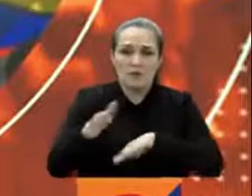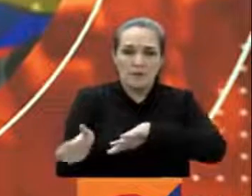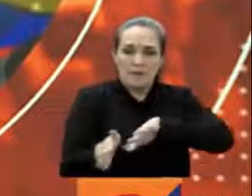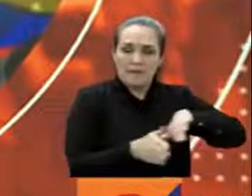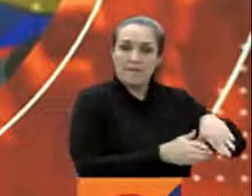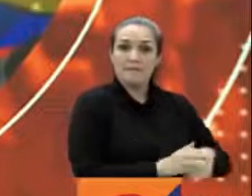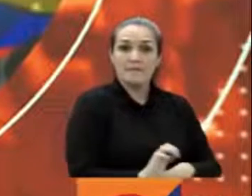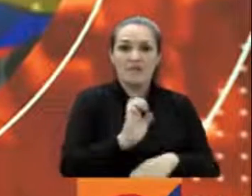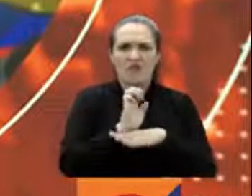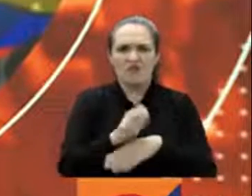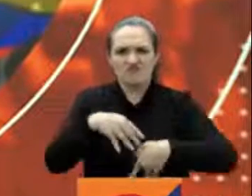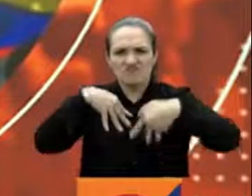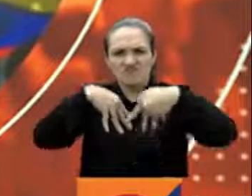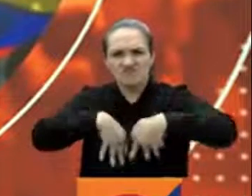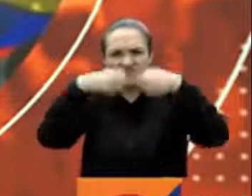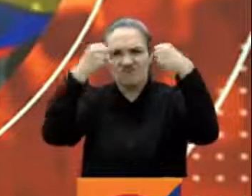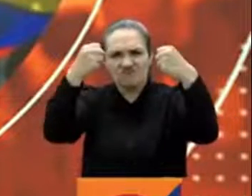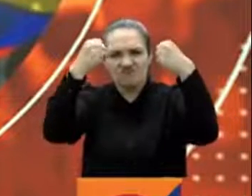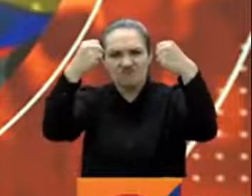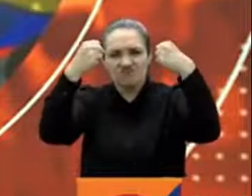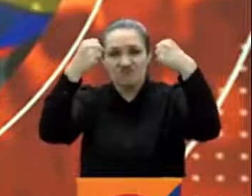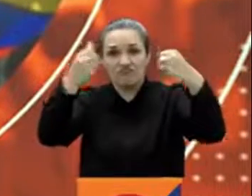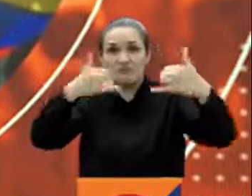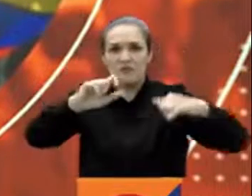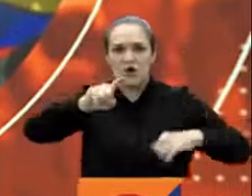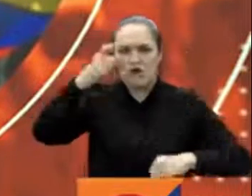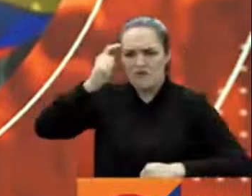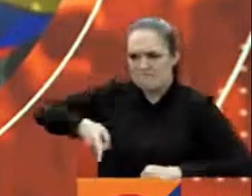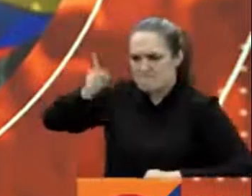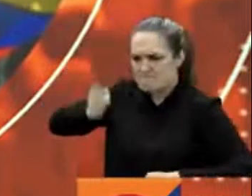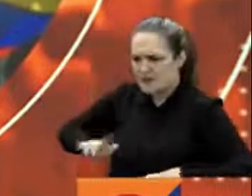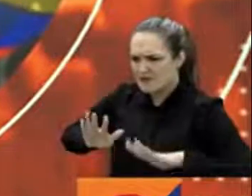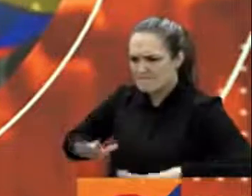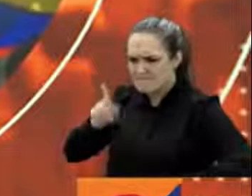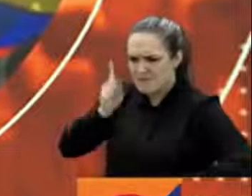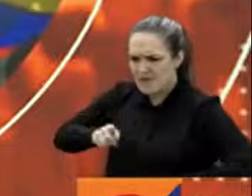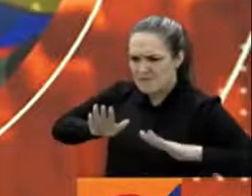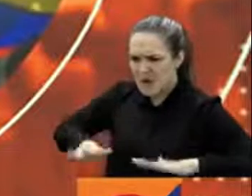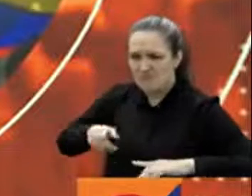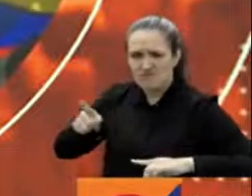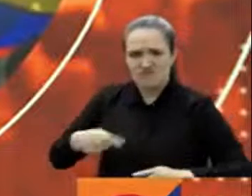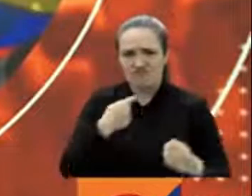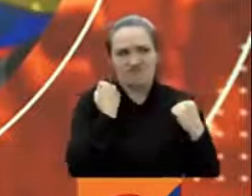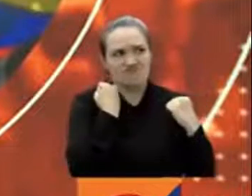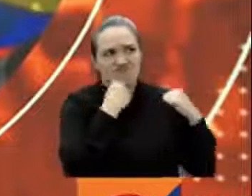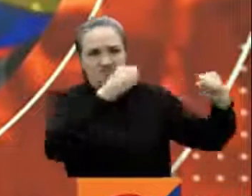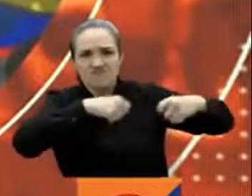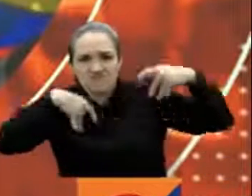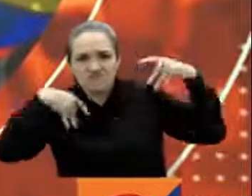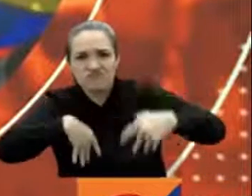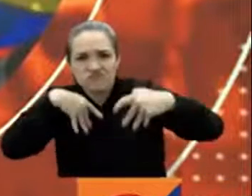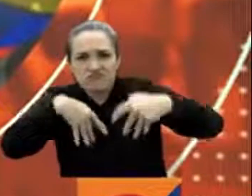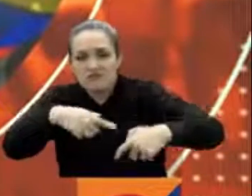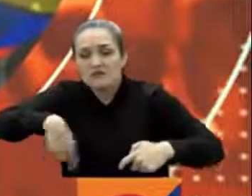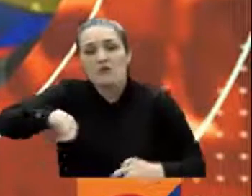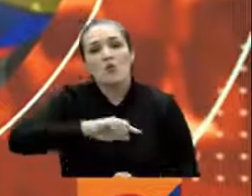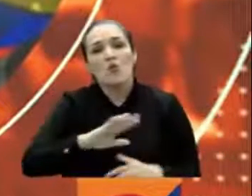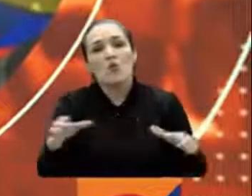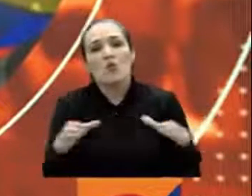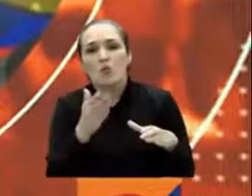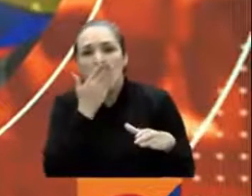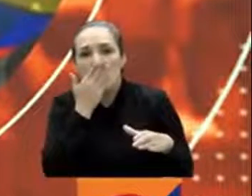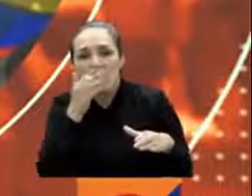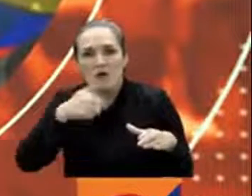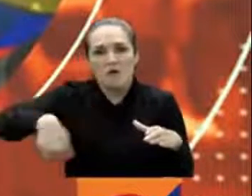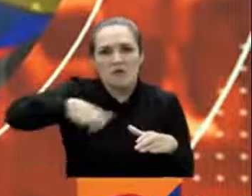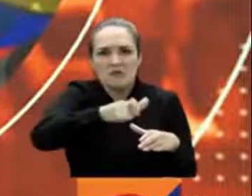siguen activas a pesar de los llamados y las medidas del gobierno para detenerlas. Los indígenas que las lideran piden que el presidente Lasso atienda